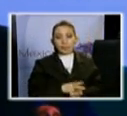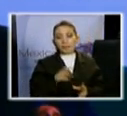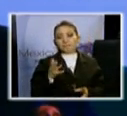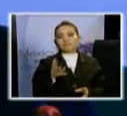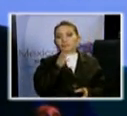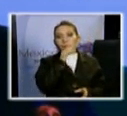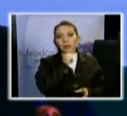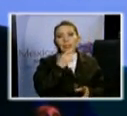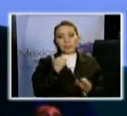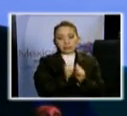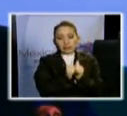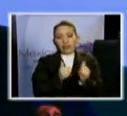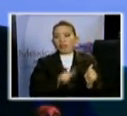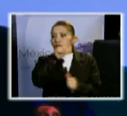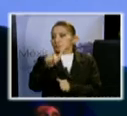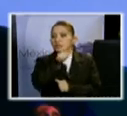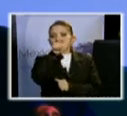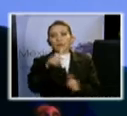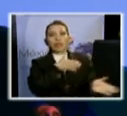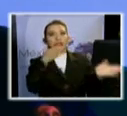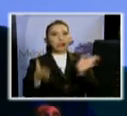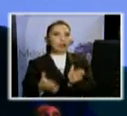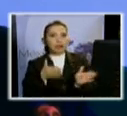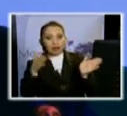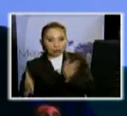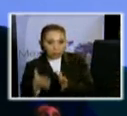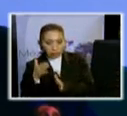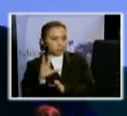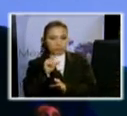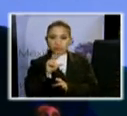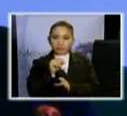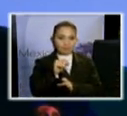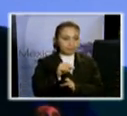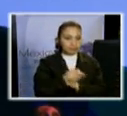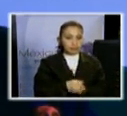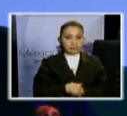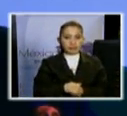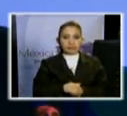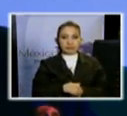no podemos retrasar tomar las acciones de mitigación